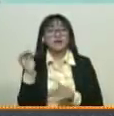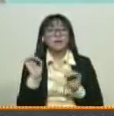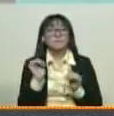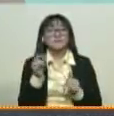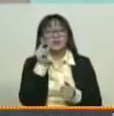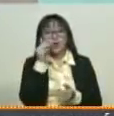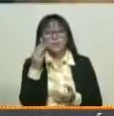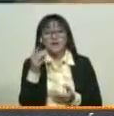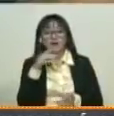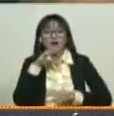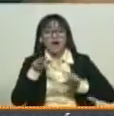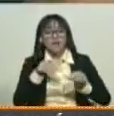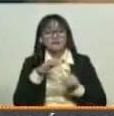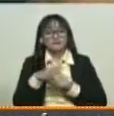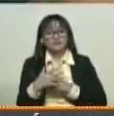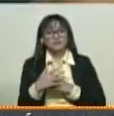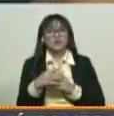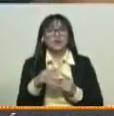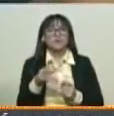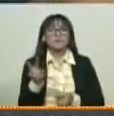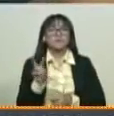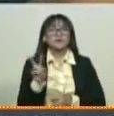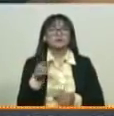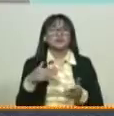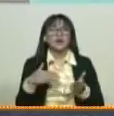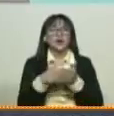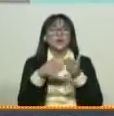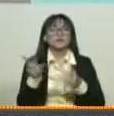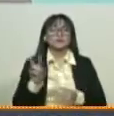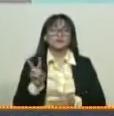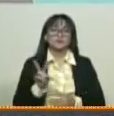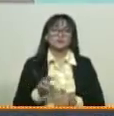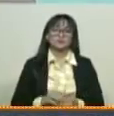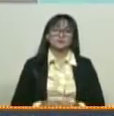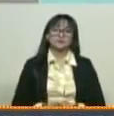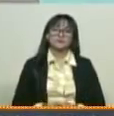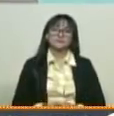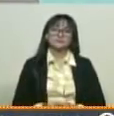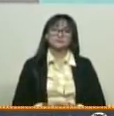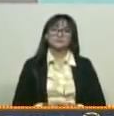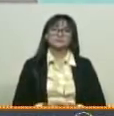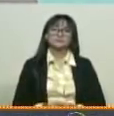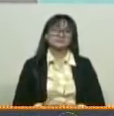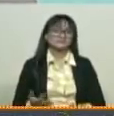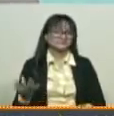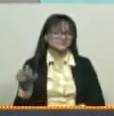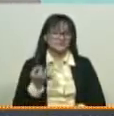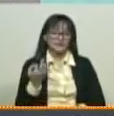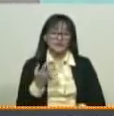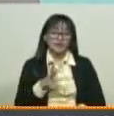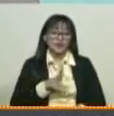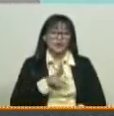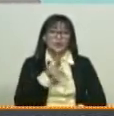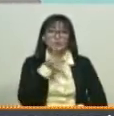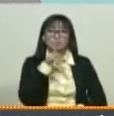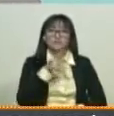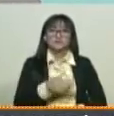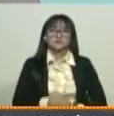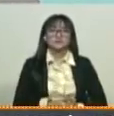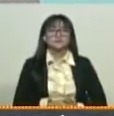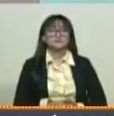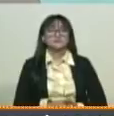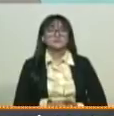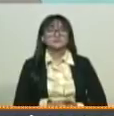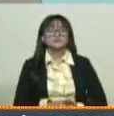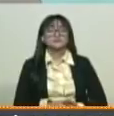señor Macron a hablar de agresiones contra la patria venezolana. Es decir, es absolutamente brutal,